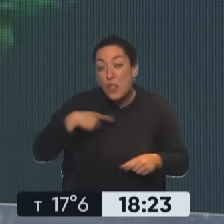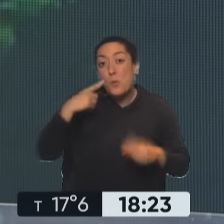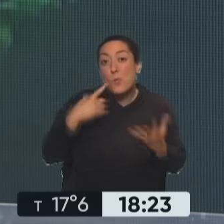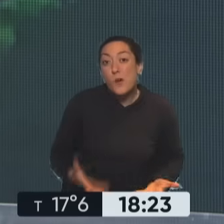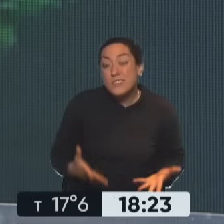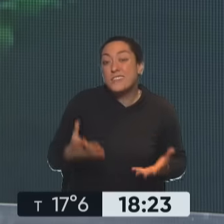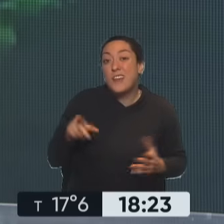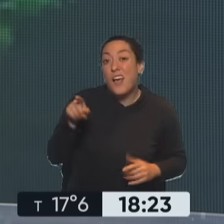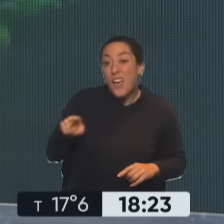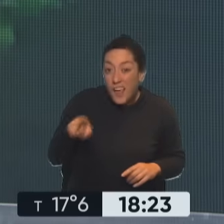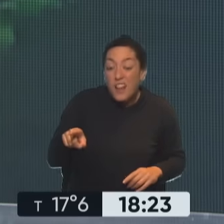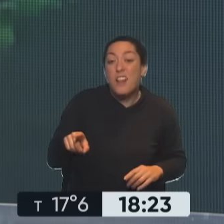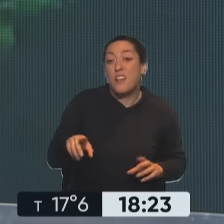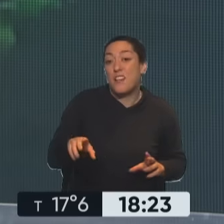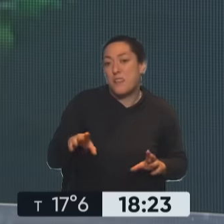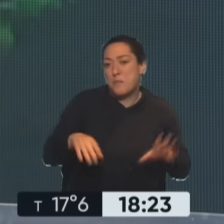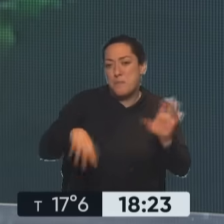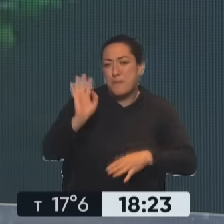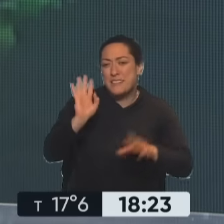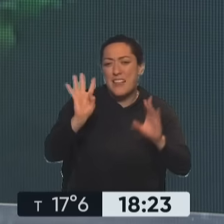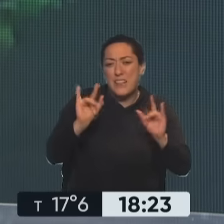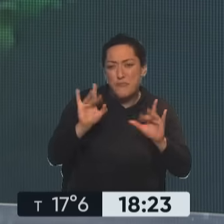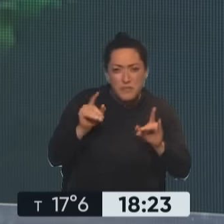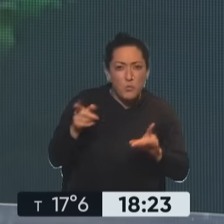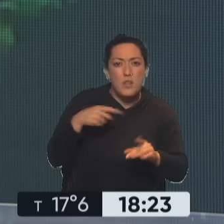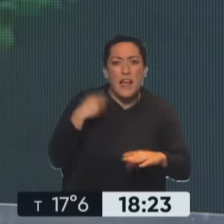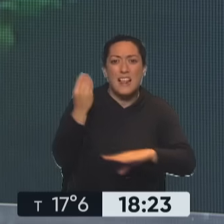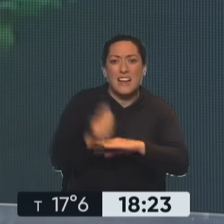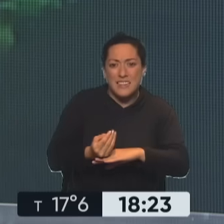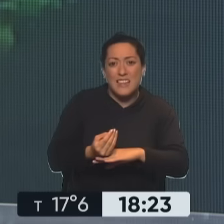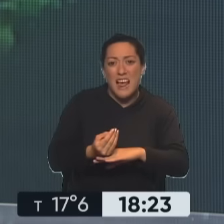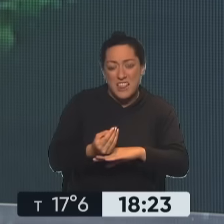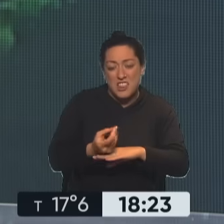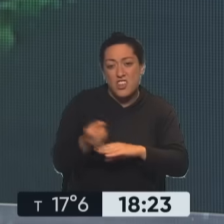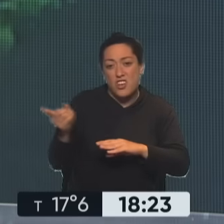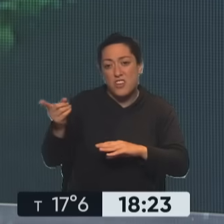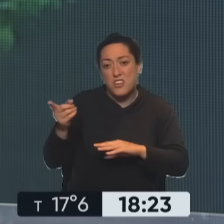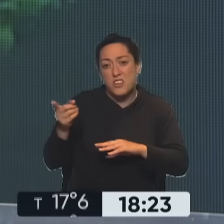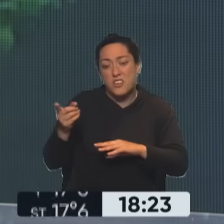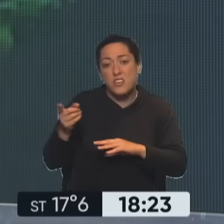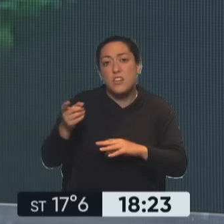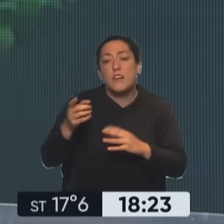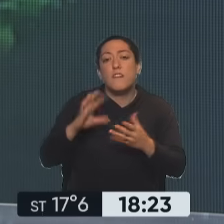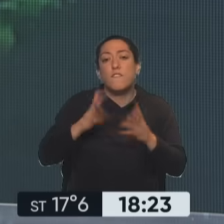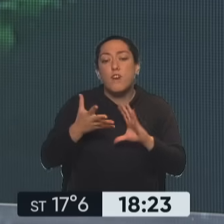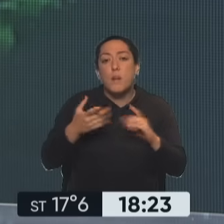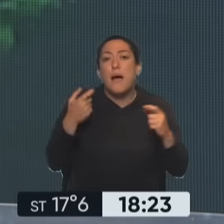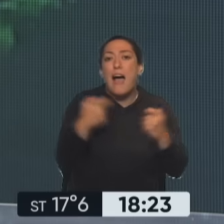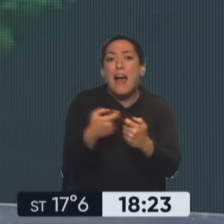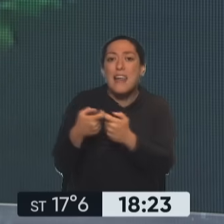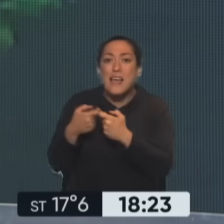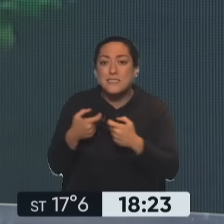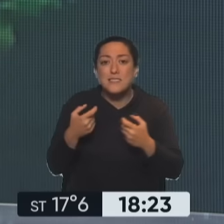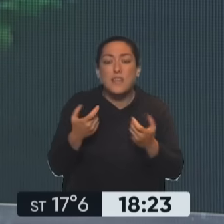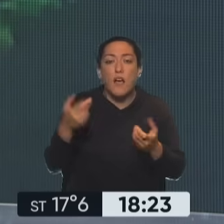la gran dificultad que me parece uno de los candidatos enfrenta, que es cómo establecer alianzas de